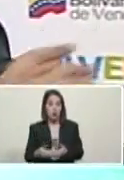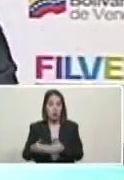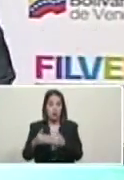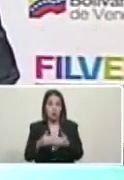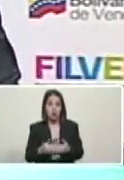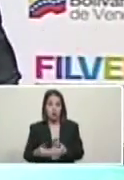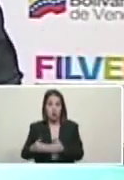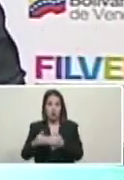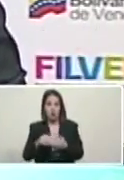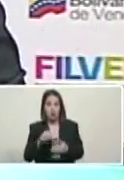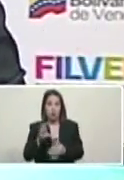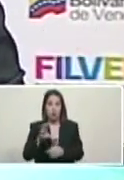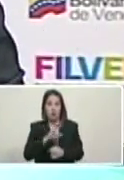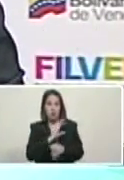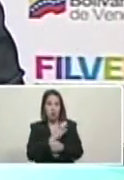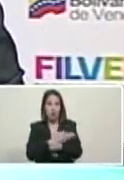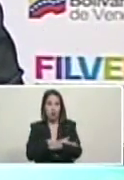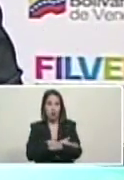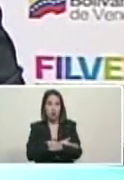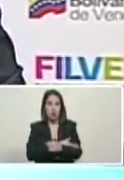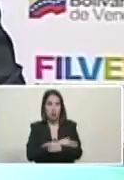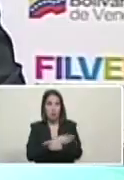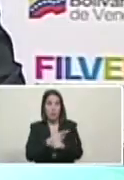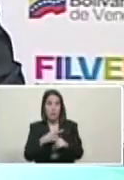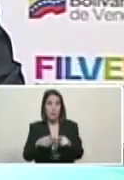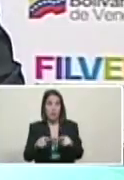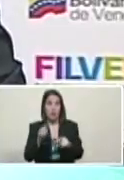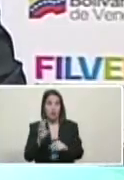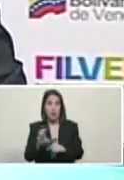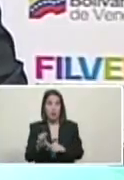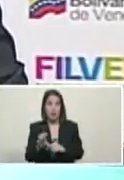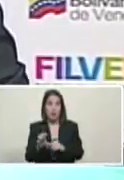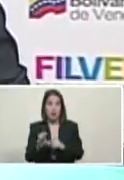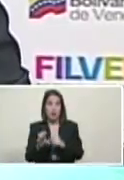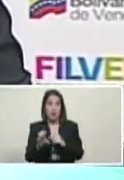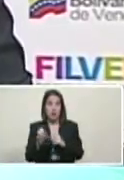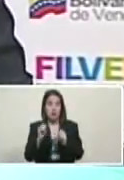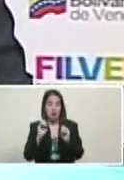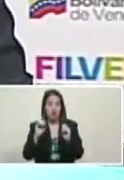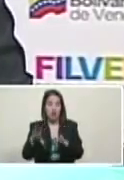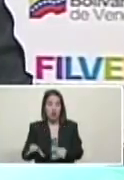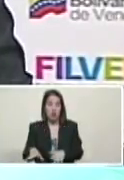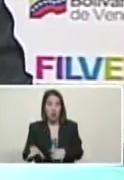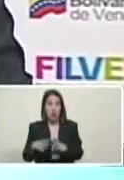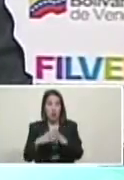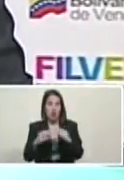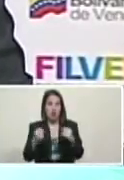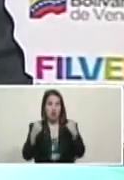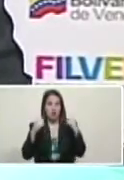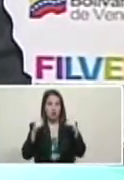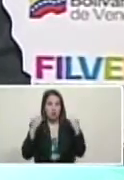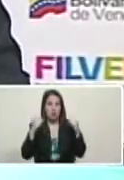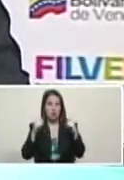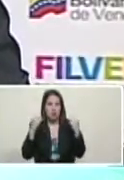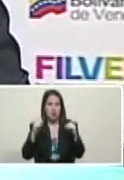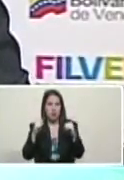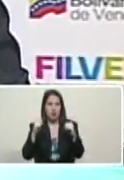muy poderoso, pero un país que abandone sus prácticas imperiales.